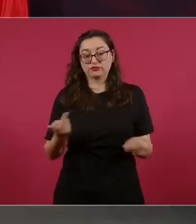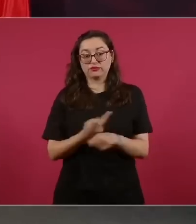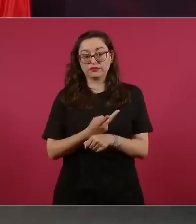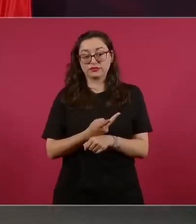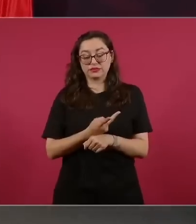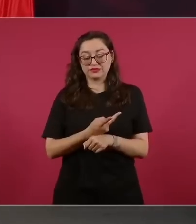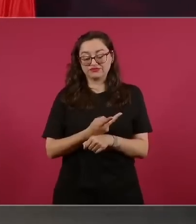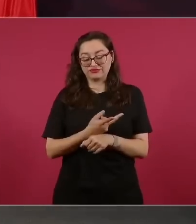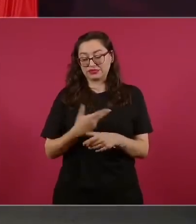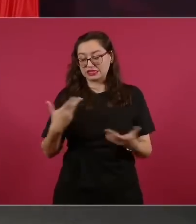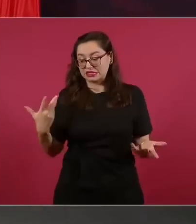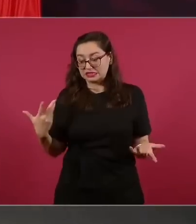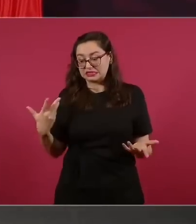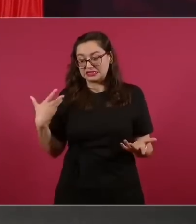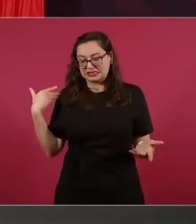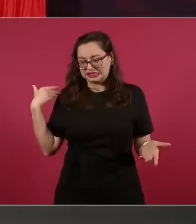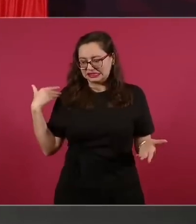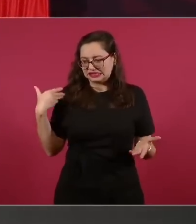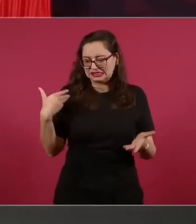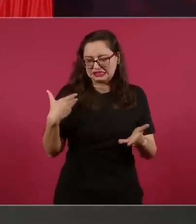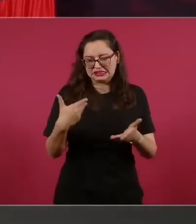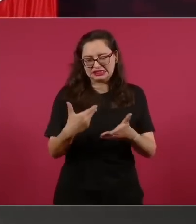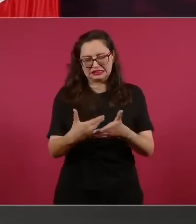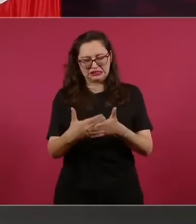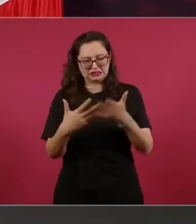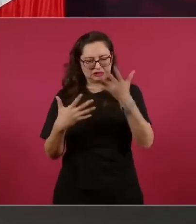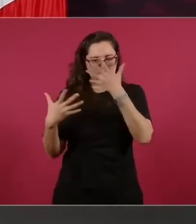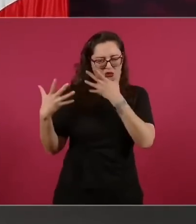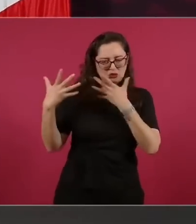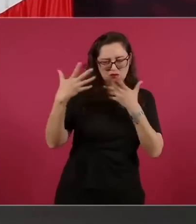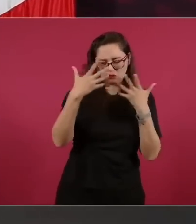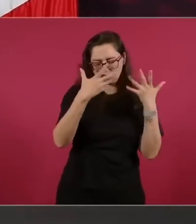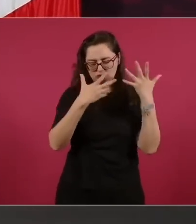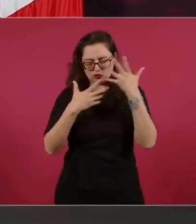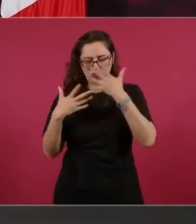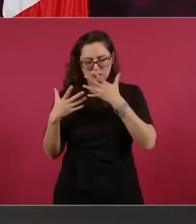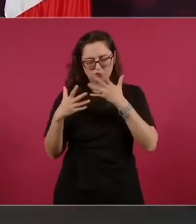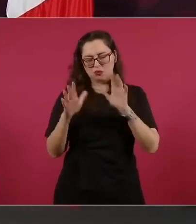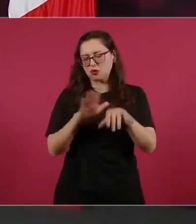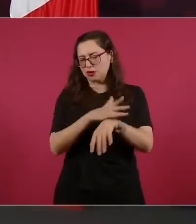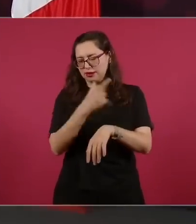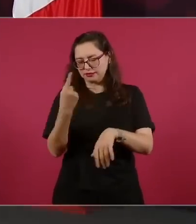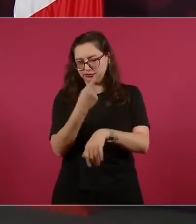Hay dos cosas, así, para que la gente